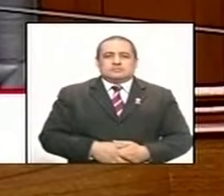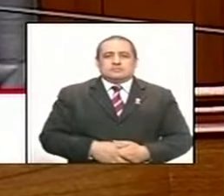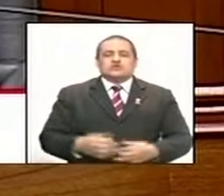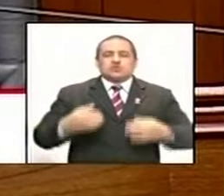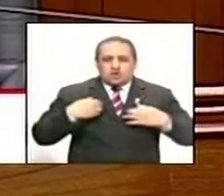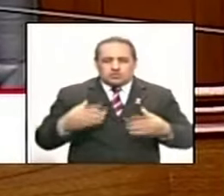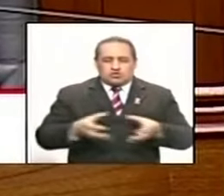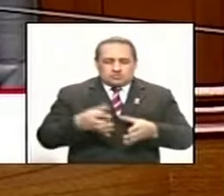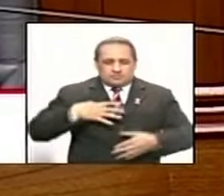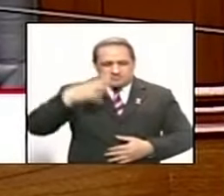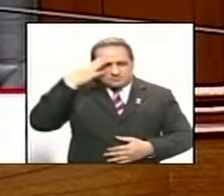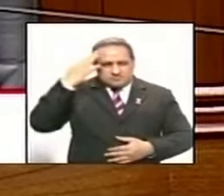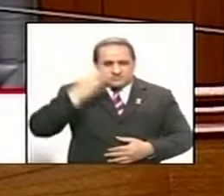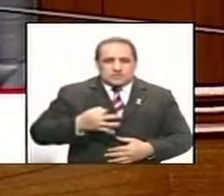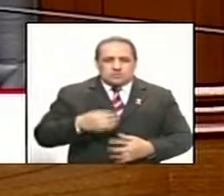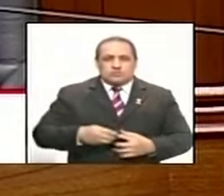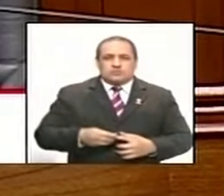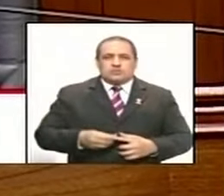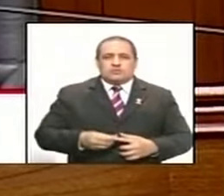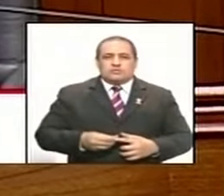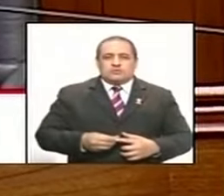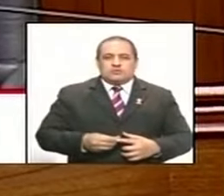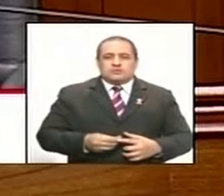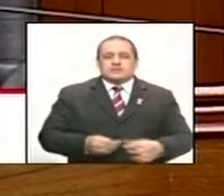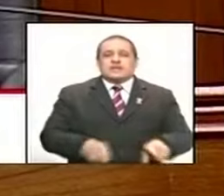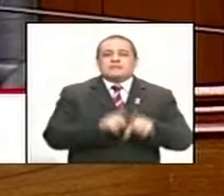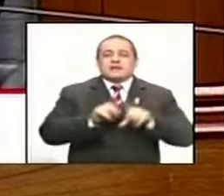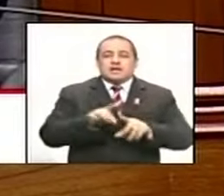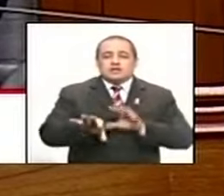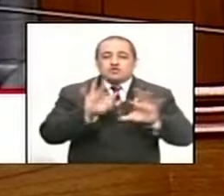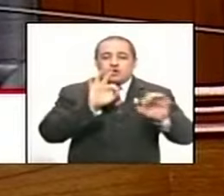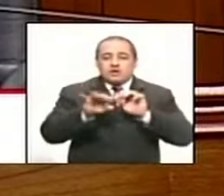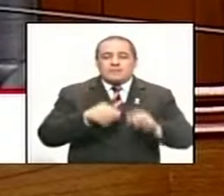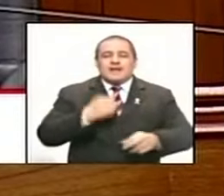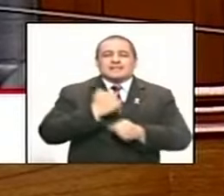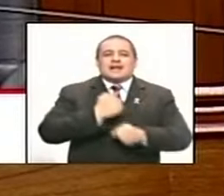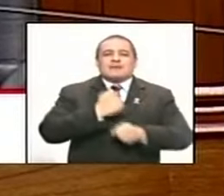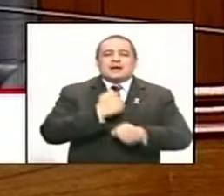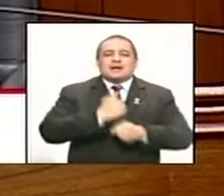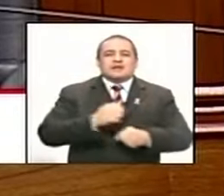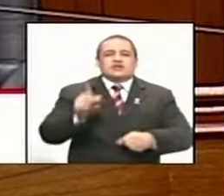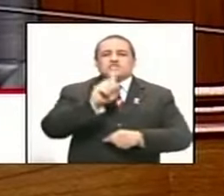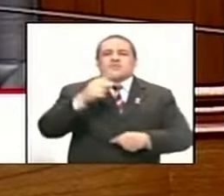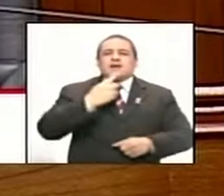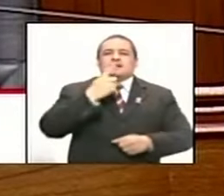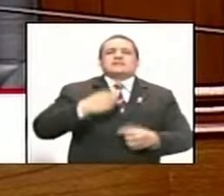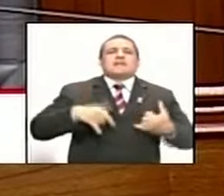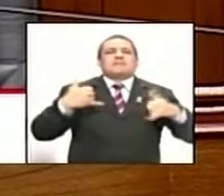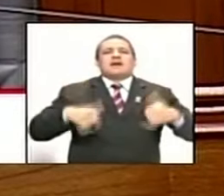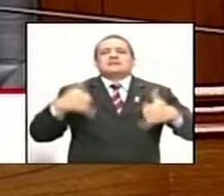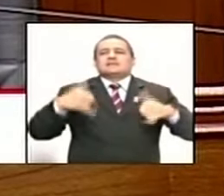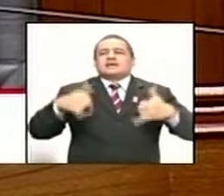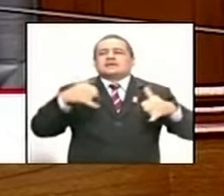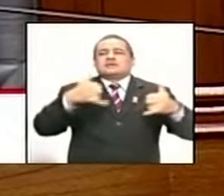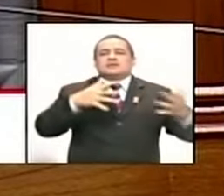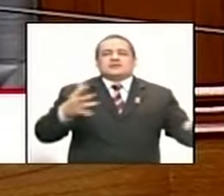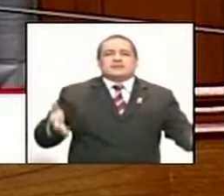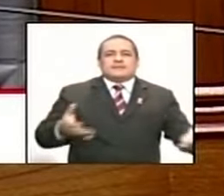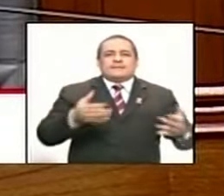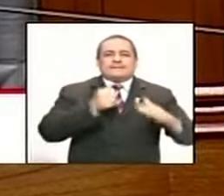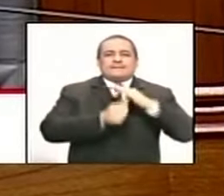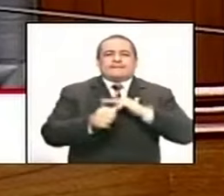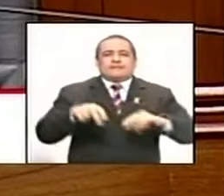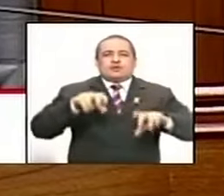Somos conscientes de que nos han elegido para trabajar, no para estarnos paseándonos en el